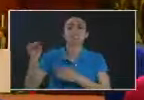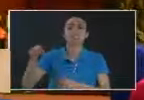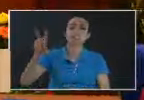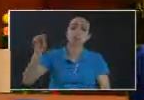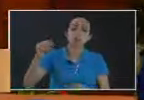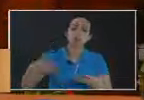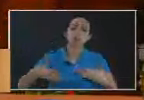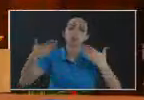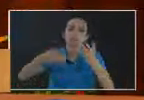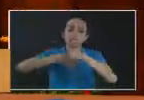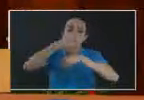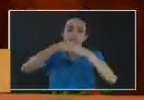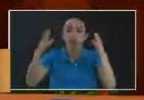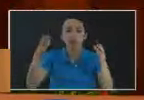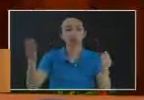frutos?